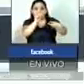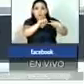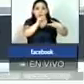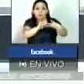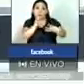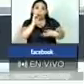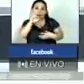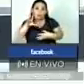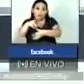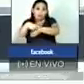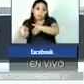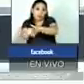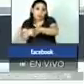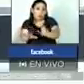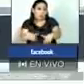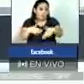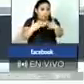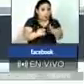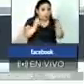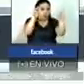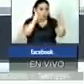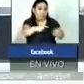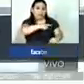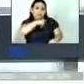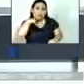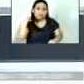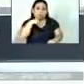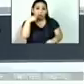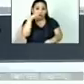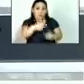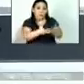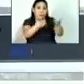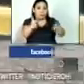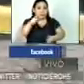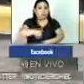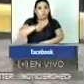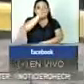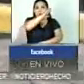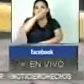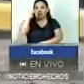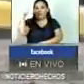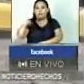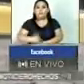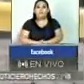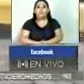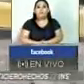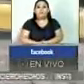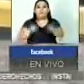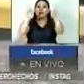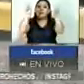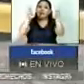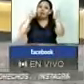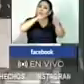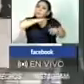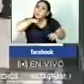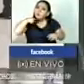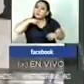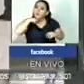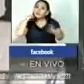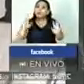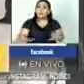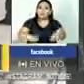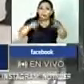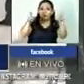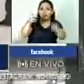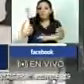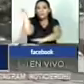hacen los diputados ante el reciente incremento de homicidios en el país. Sobre el incremento de homicidios en medio de la